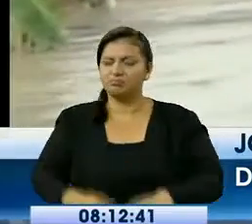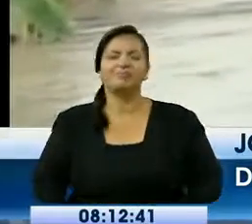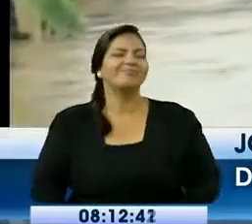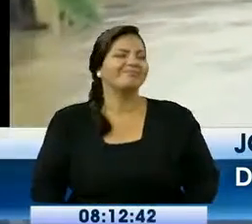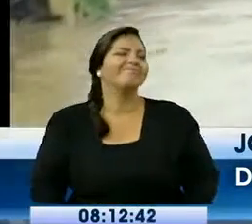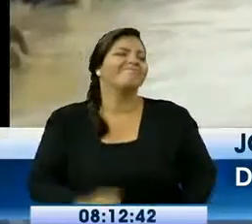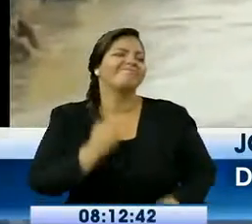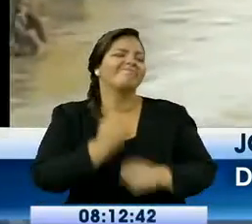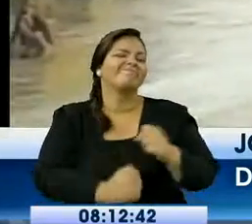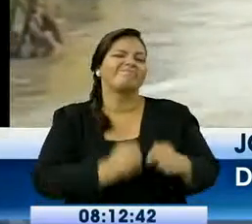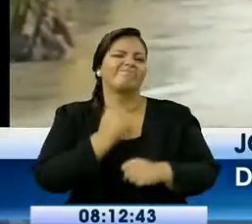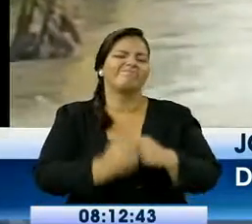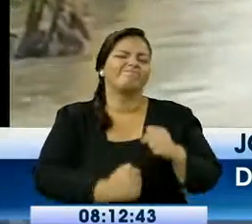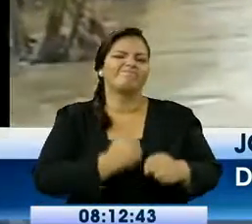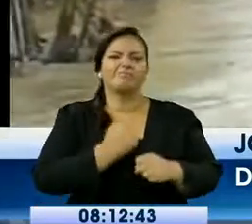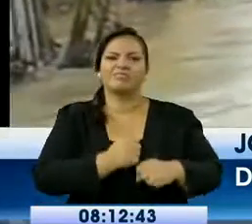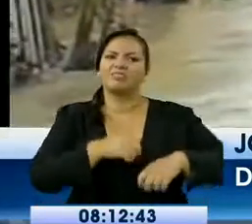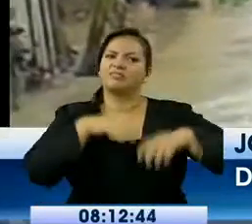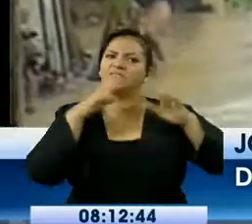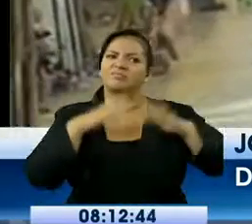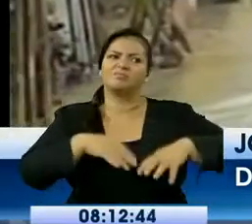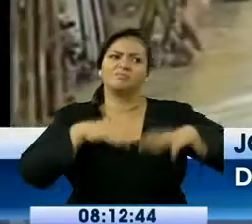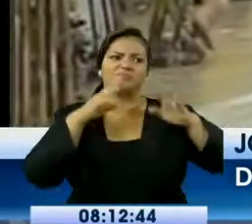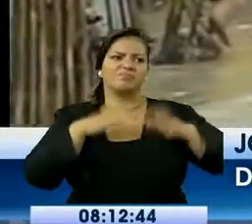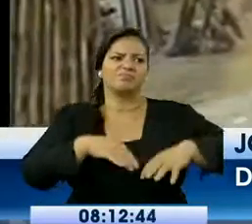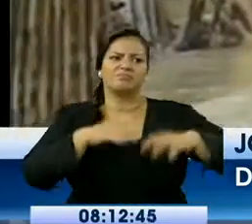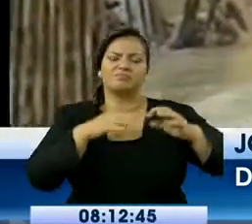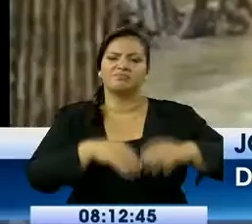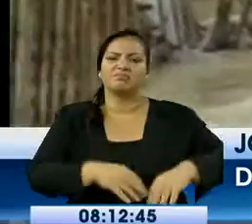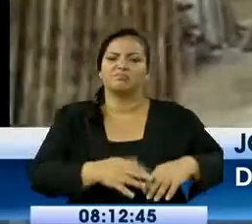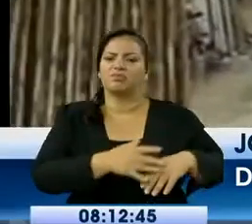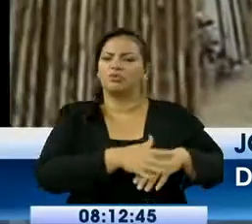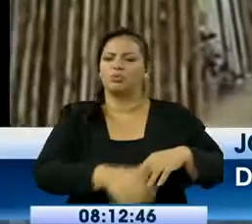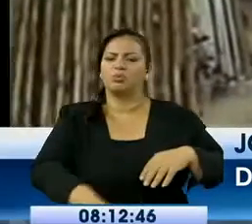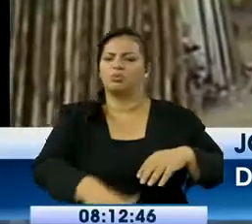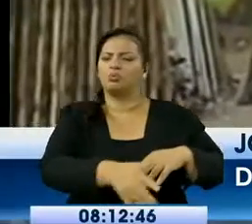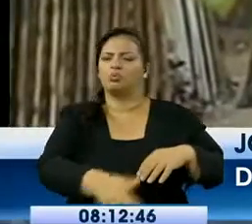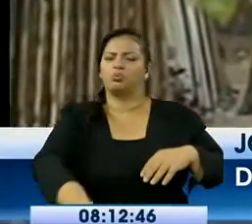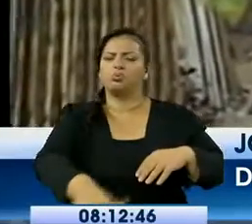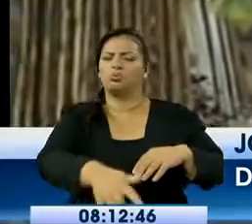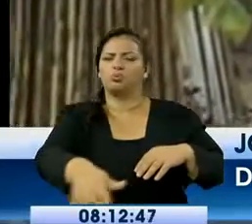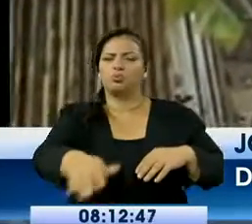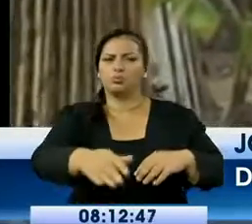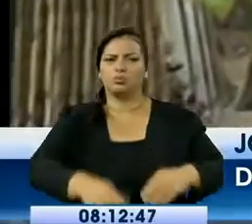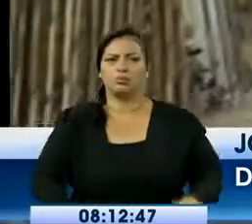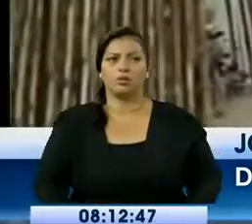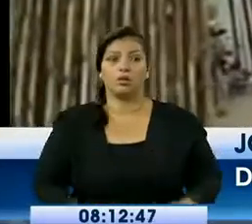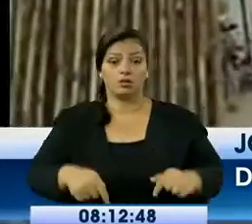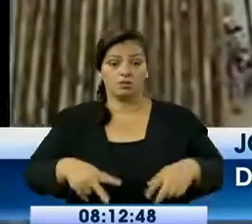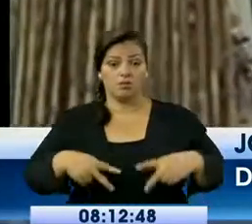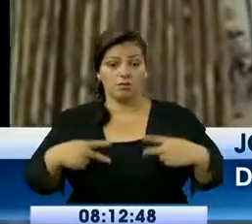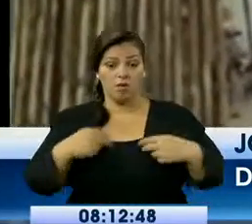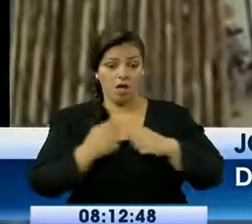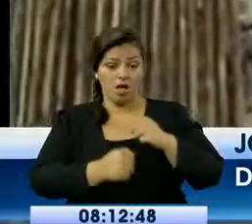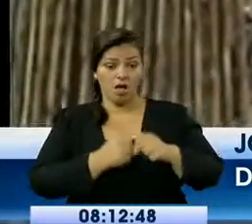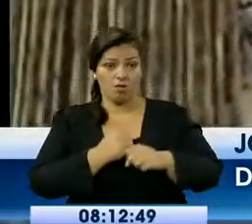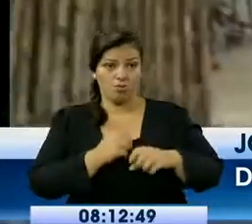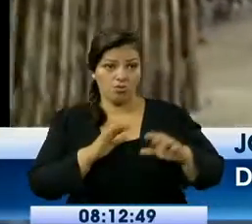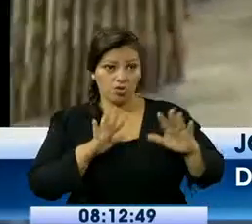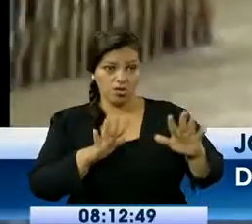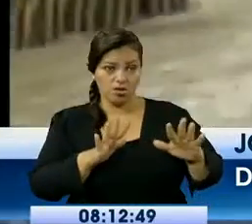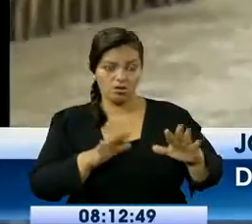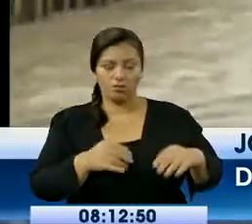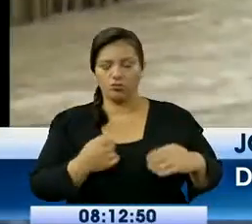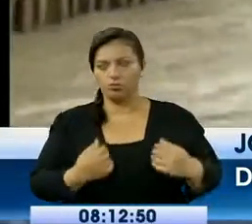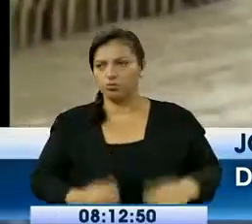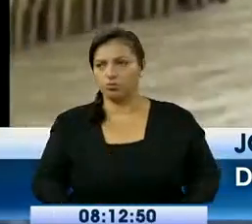esto, todos los años se vive esto, Esto es un río, siempre todos los años yo he vivido, yo tengo 10 años aquí soportando todos los